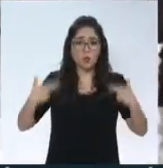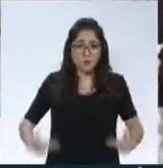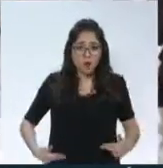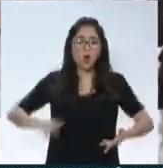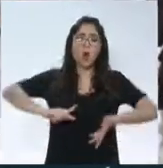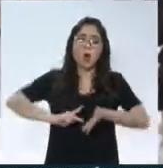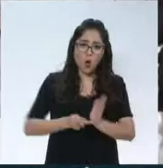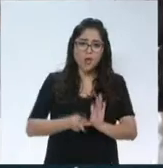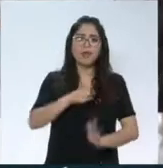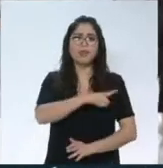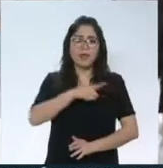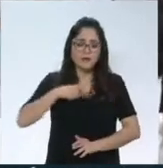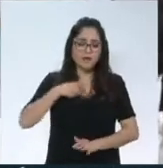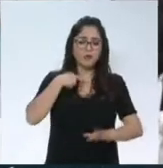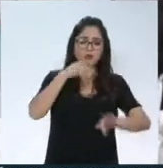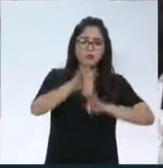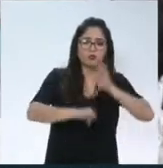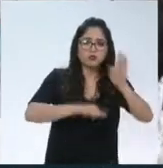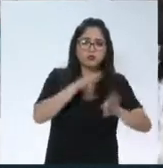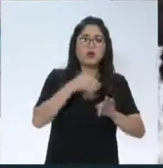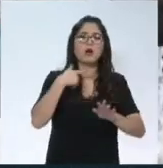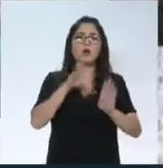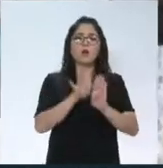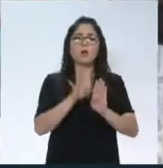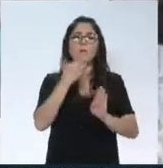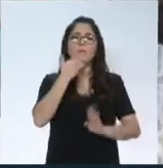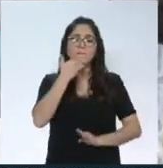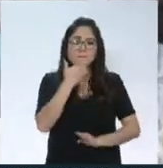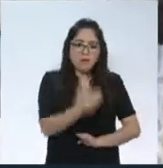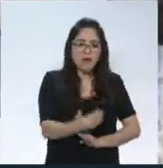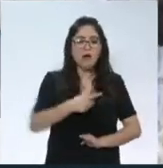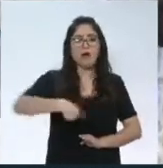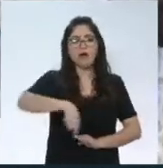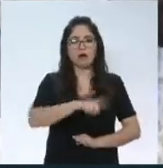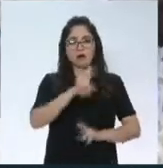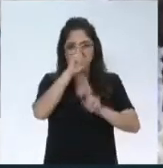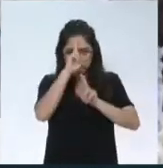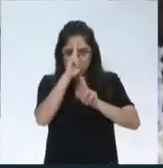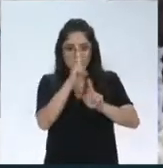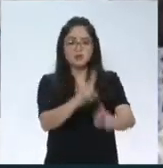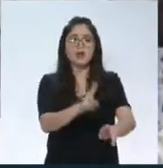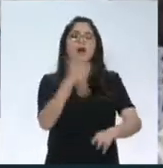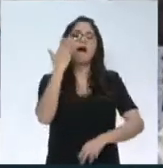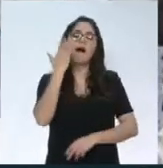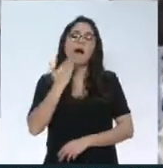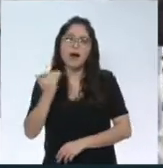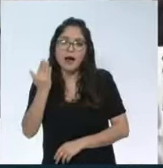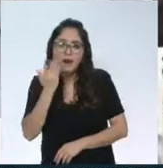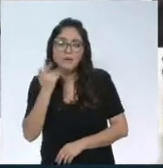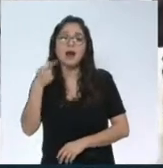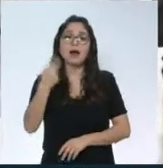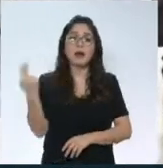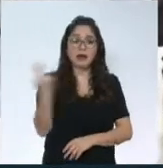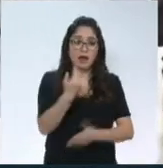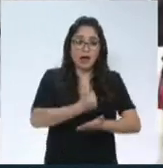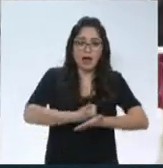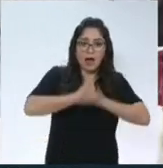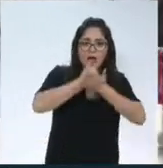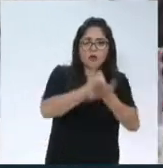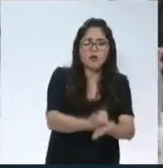humanidad, atender al paciente humanitariamente, ¿no? Como lo dicen. Hay que hacerle empatía, simpatía, complementación. ¿Eso